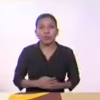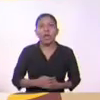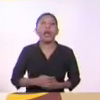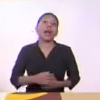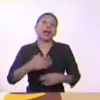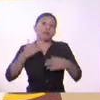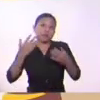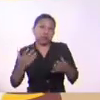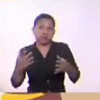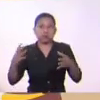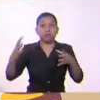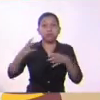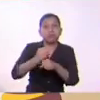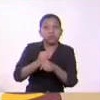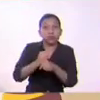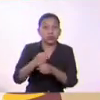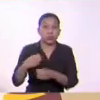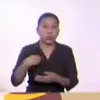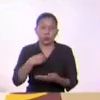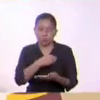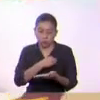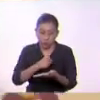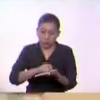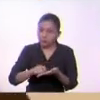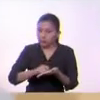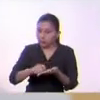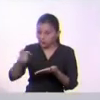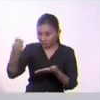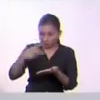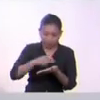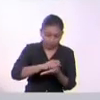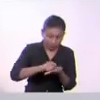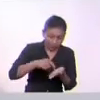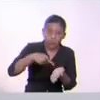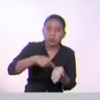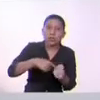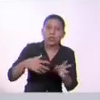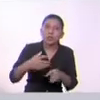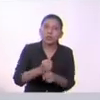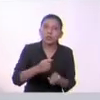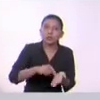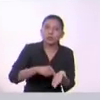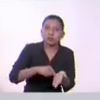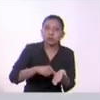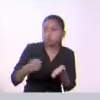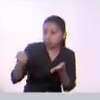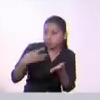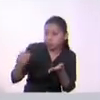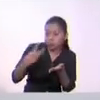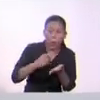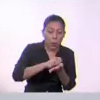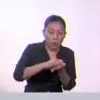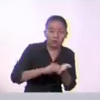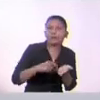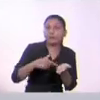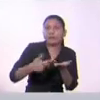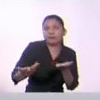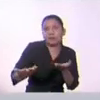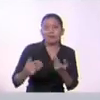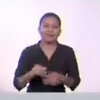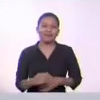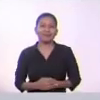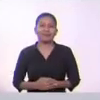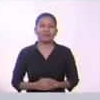el reporte oficial de esta entrevista. Después de haber estudiado los tipos y estructura de